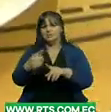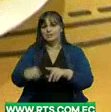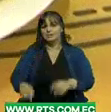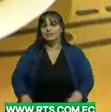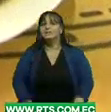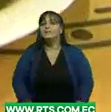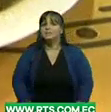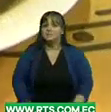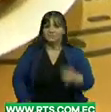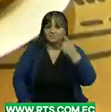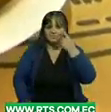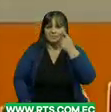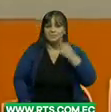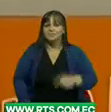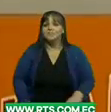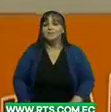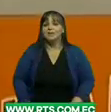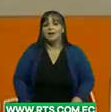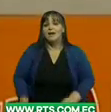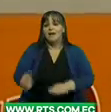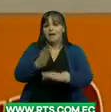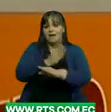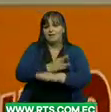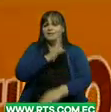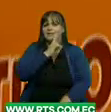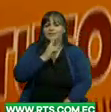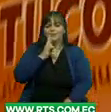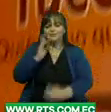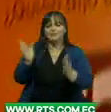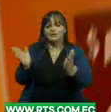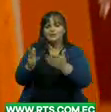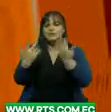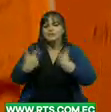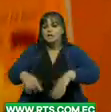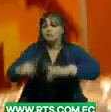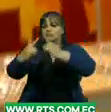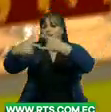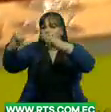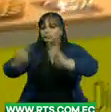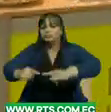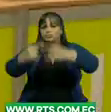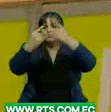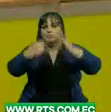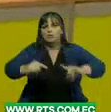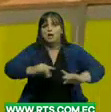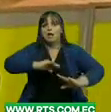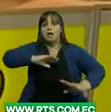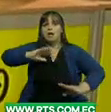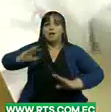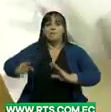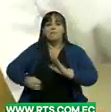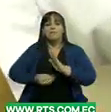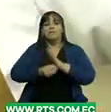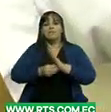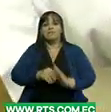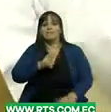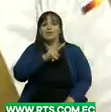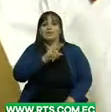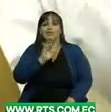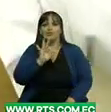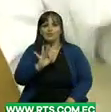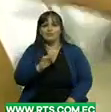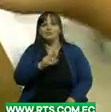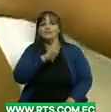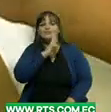nuevas huecas guayaquileñas que competirán por la estrella culinaria de oro, plata y bronce. Los Hornados de Sangolquí.